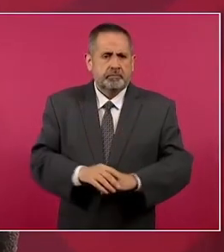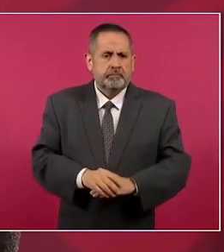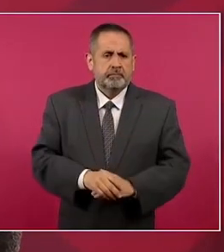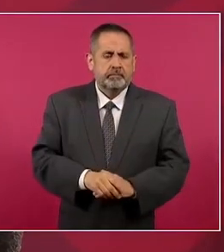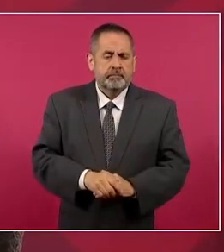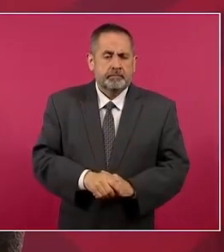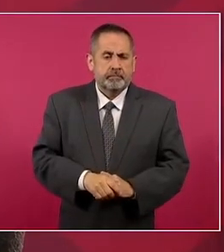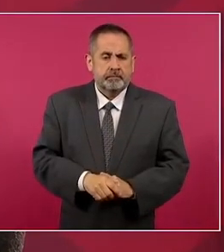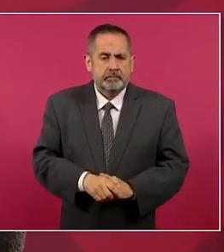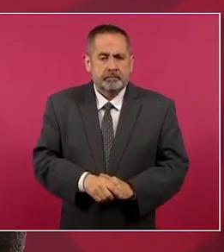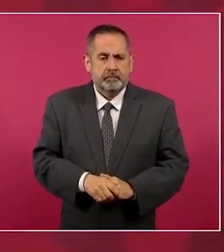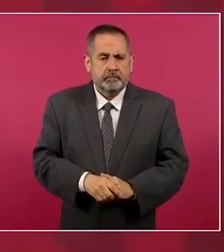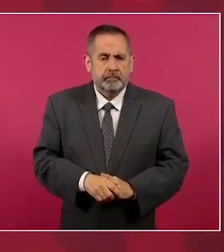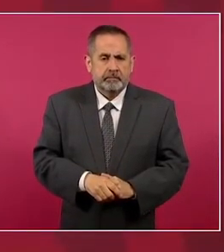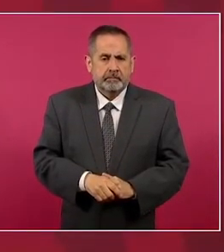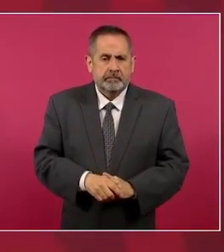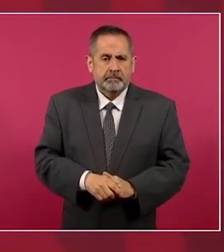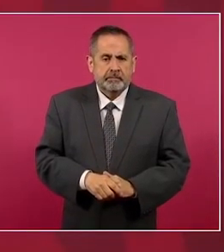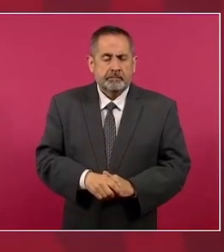Y yo